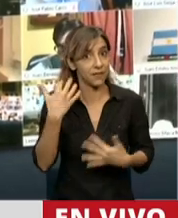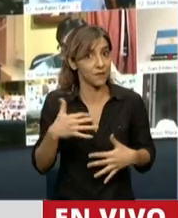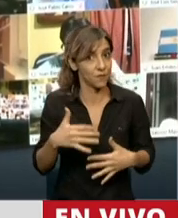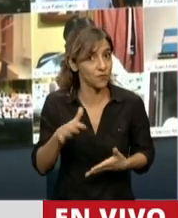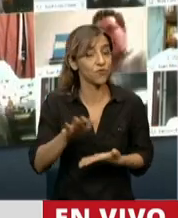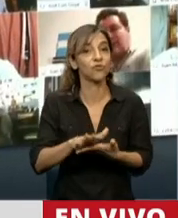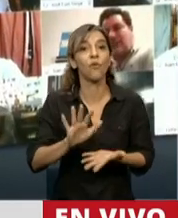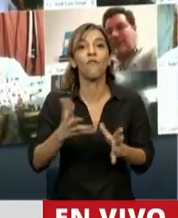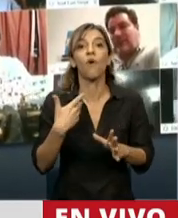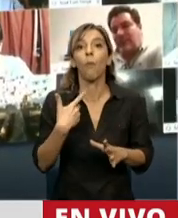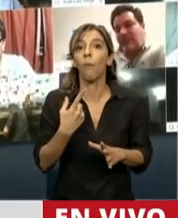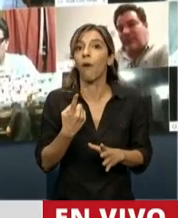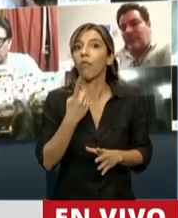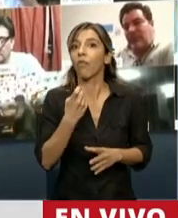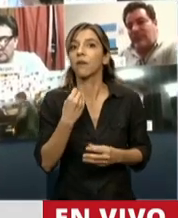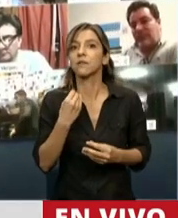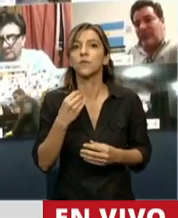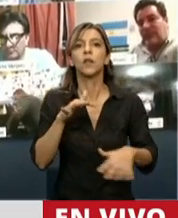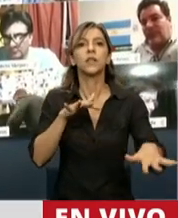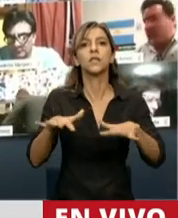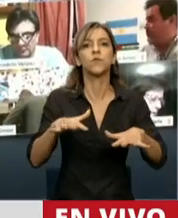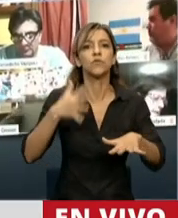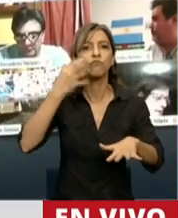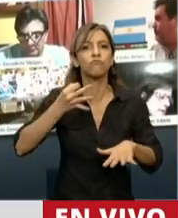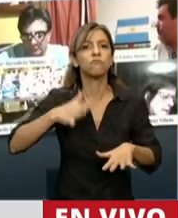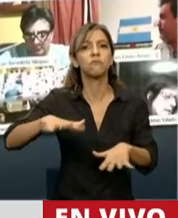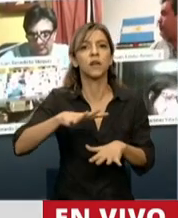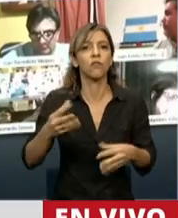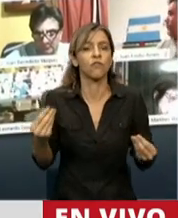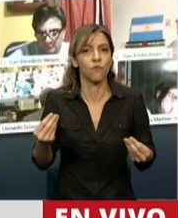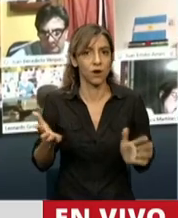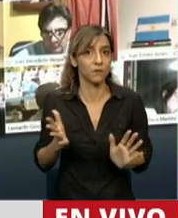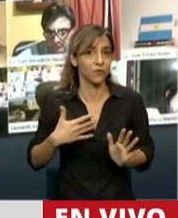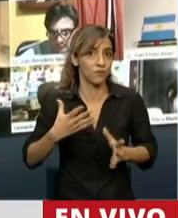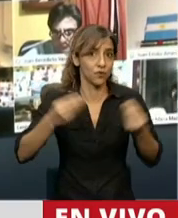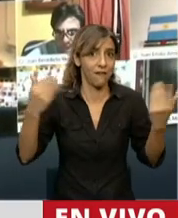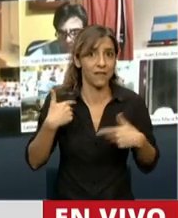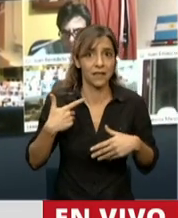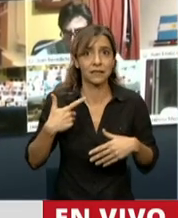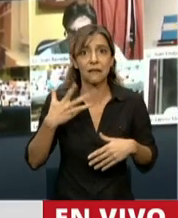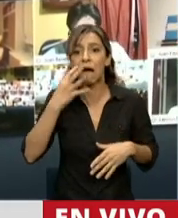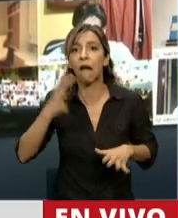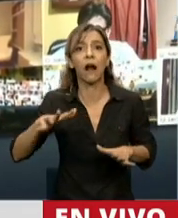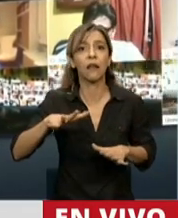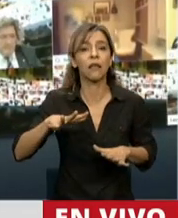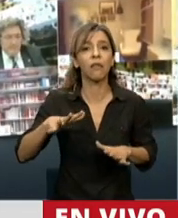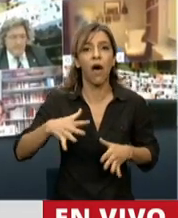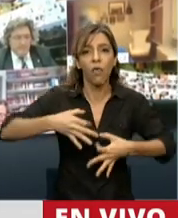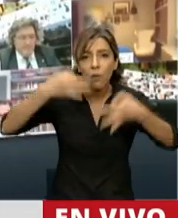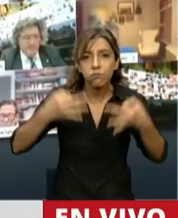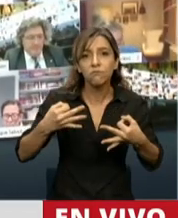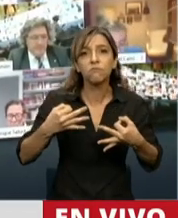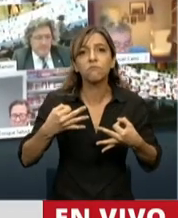o los problemas de tener marcos conceptuales que nos llevan sistemáticamente a malos diagnósticos. Por ejemplo, uno puede pensar